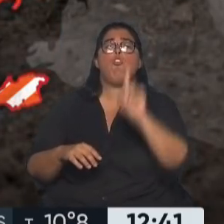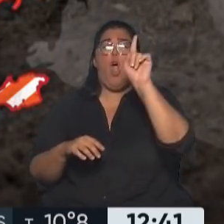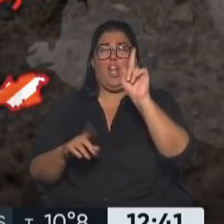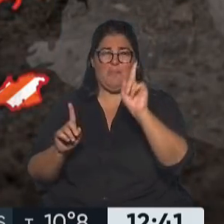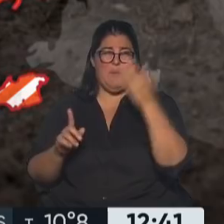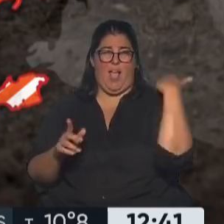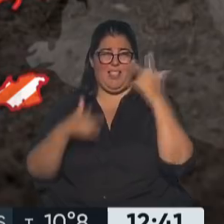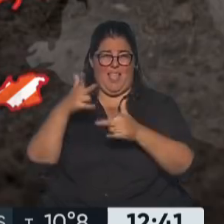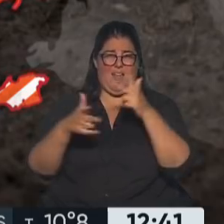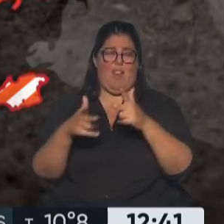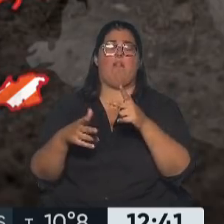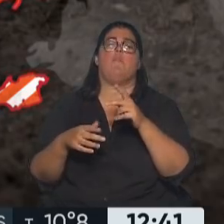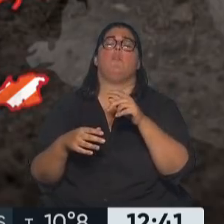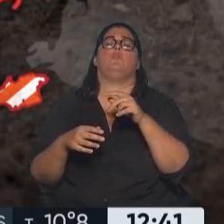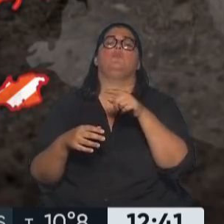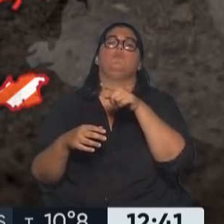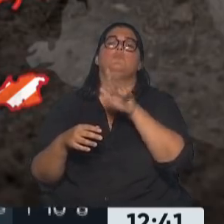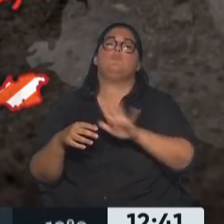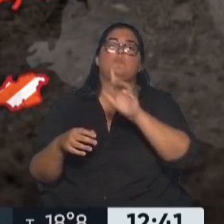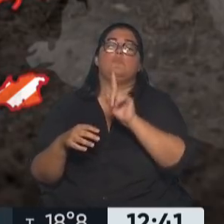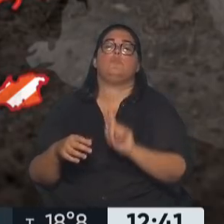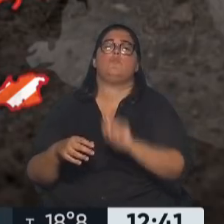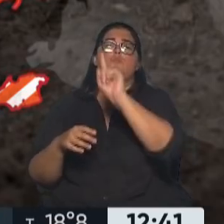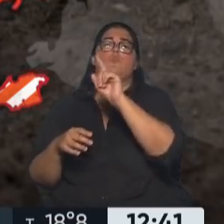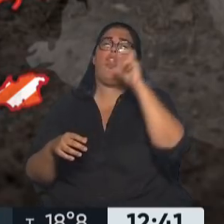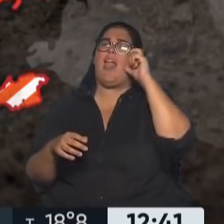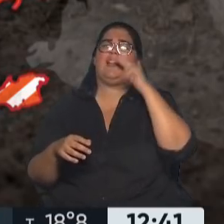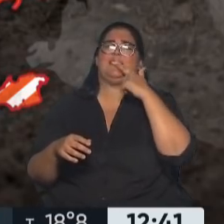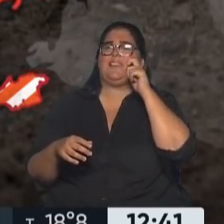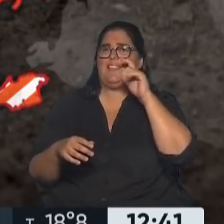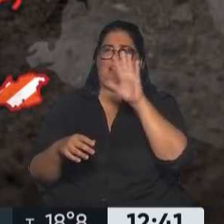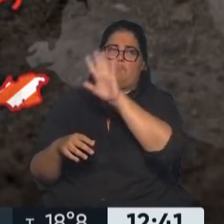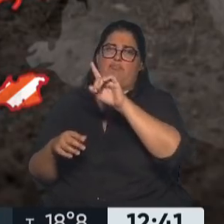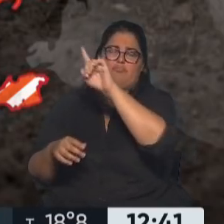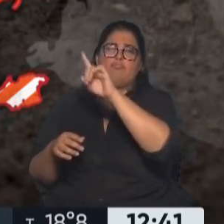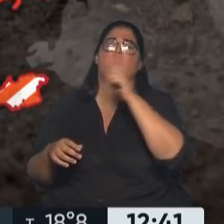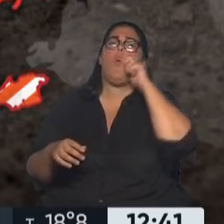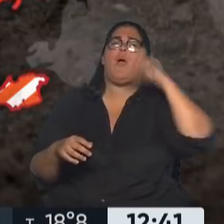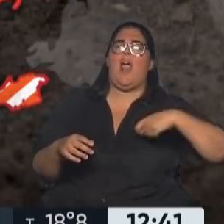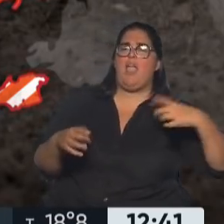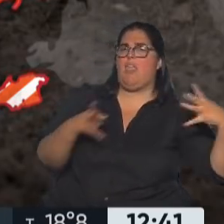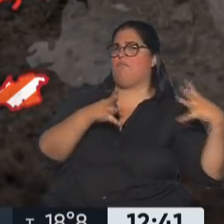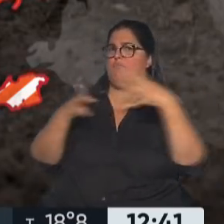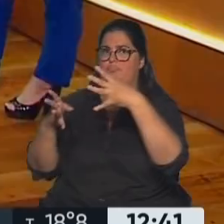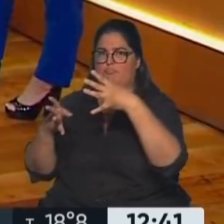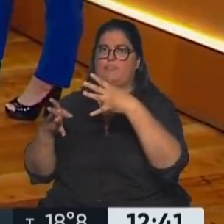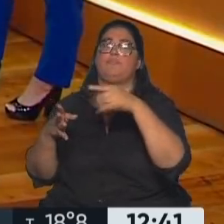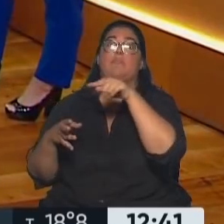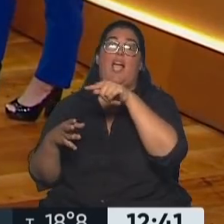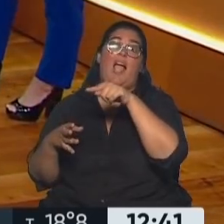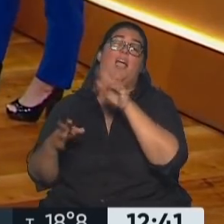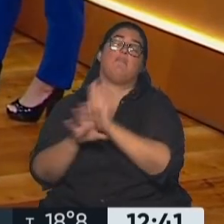Leticia, ni bien comenzamos esta edición. Noroeste de Kiev, una contraofensiva ucraniana que hasta el momento le es